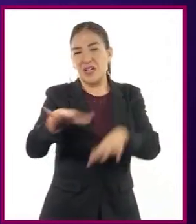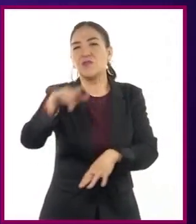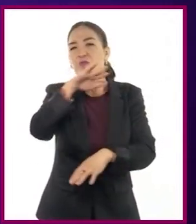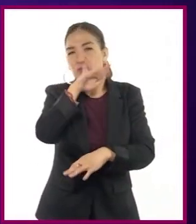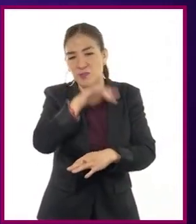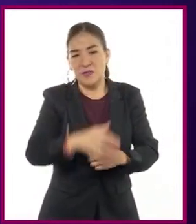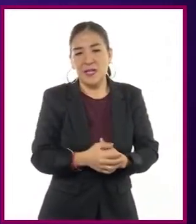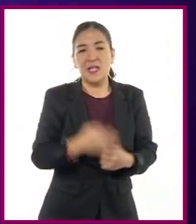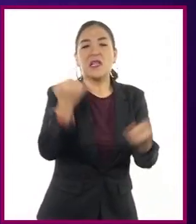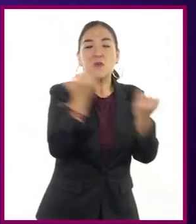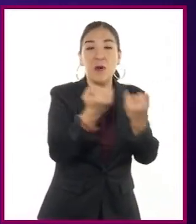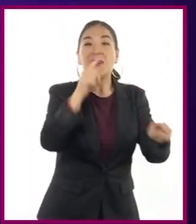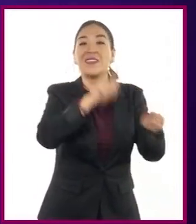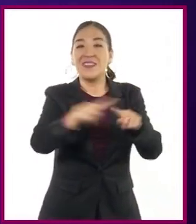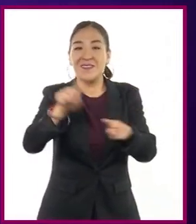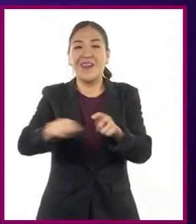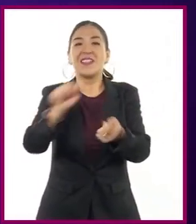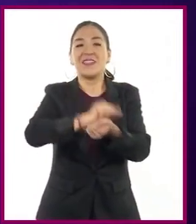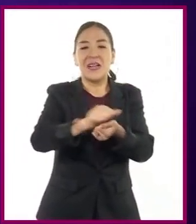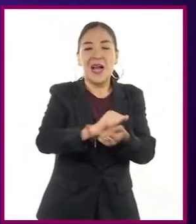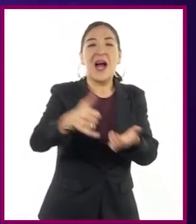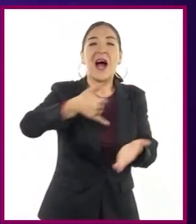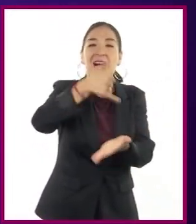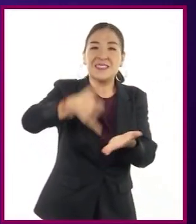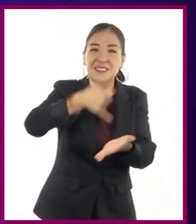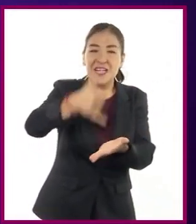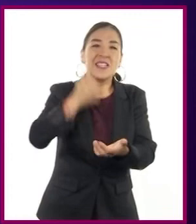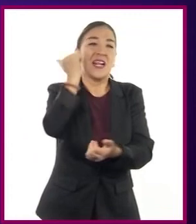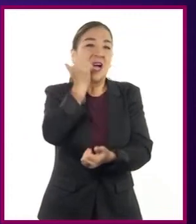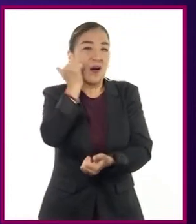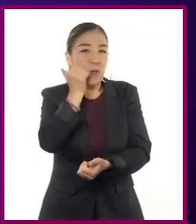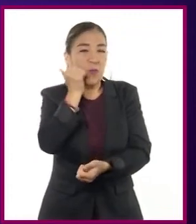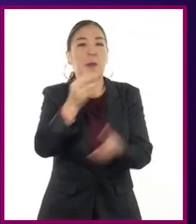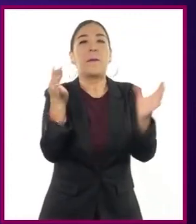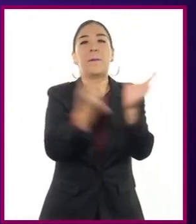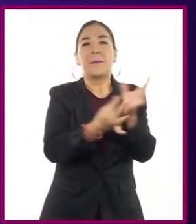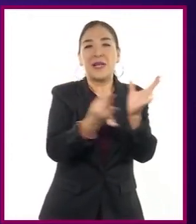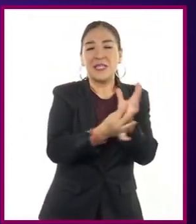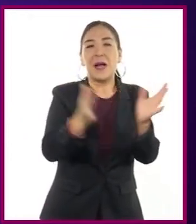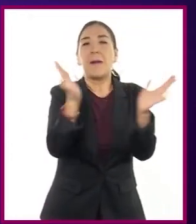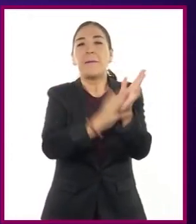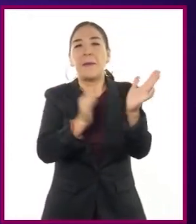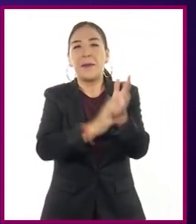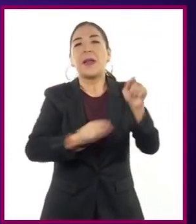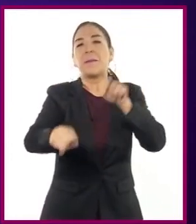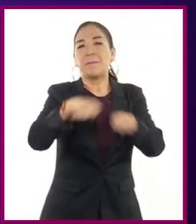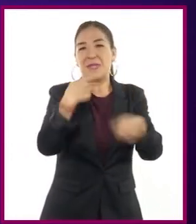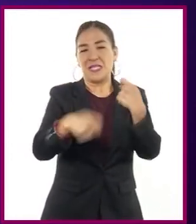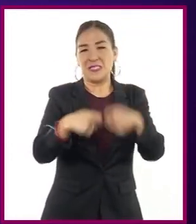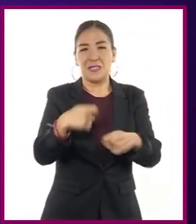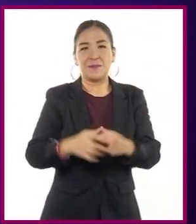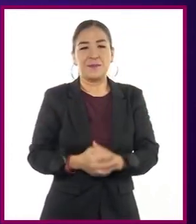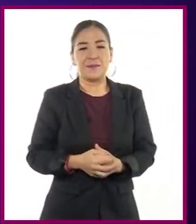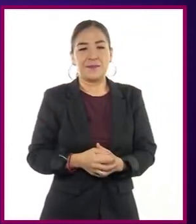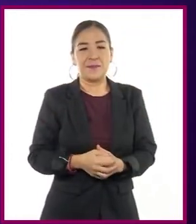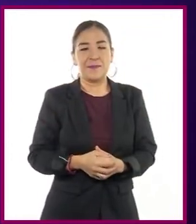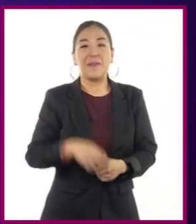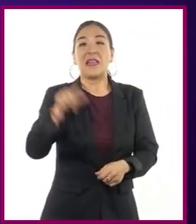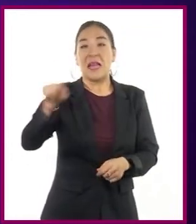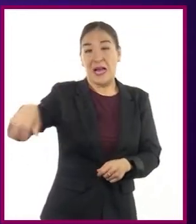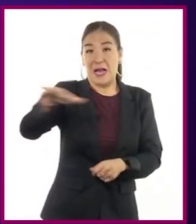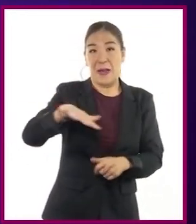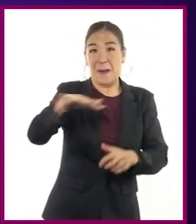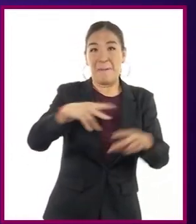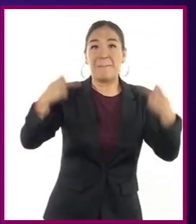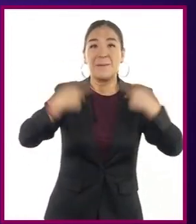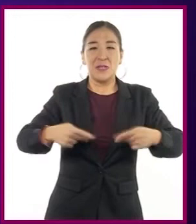También diversos tipos de detergentes, aceites, papel, metales y plásticos. Las personas que